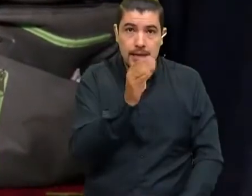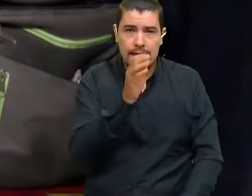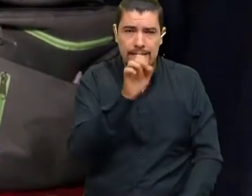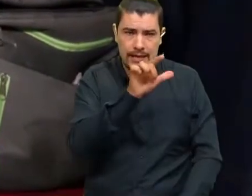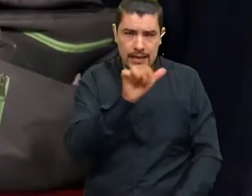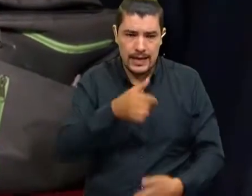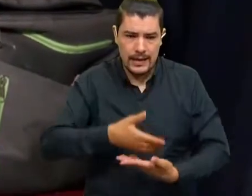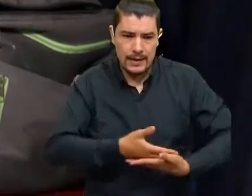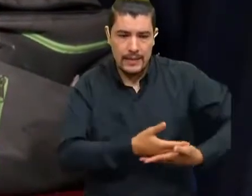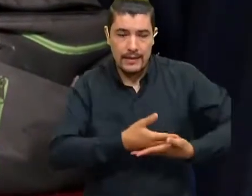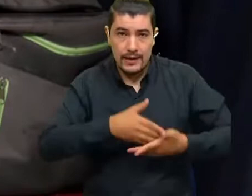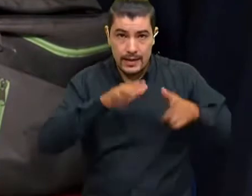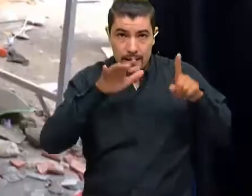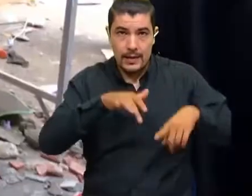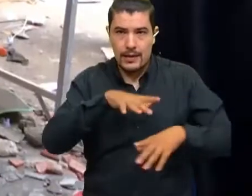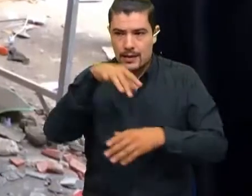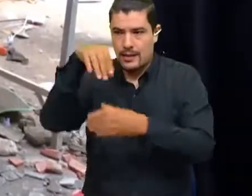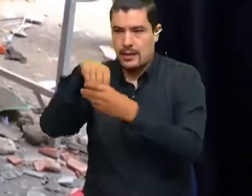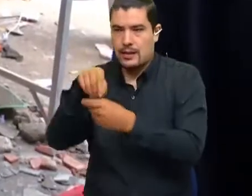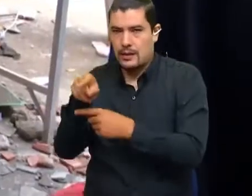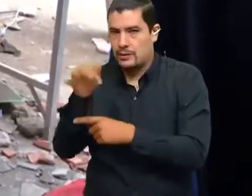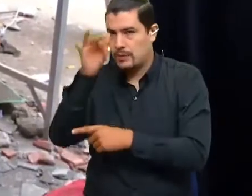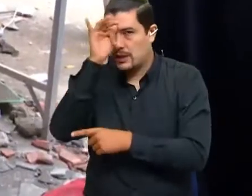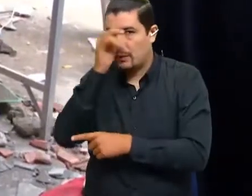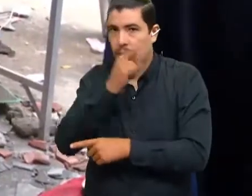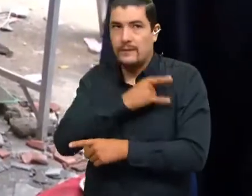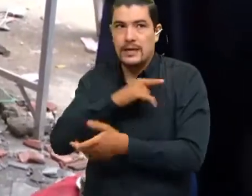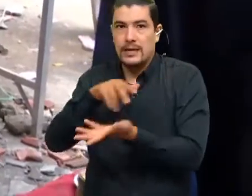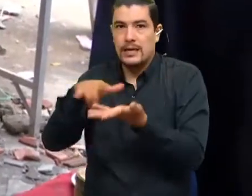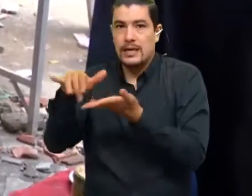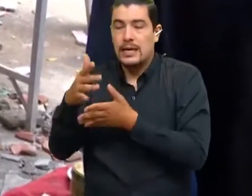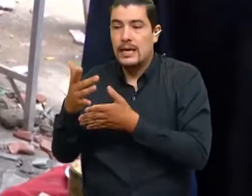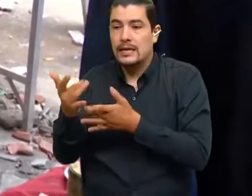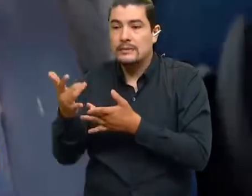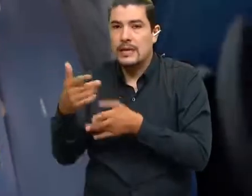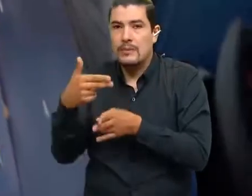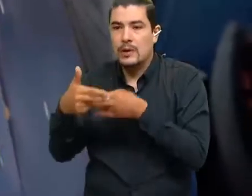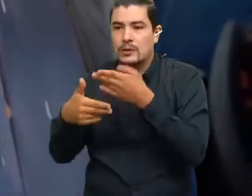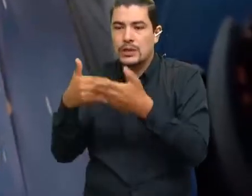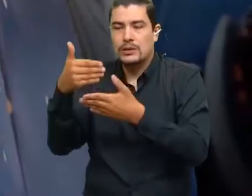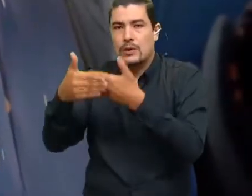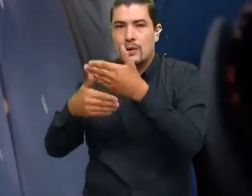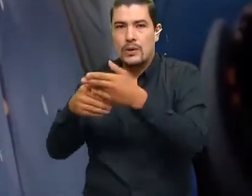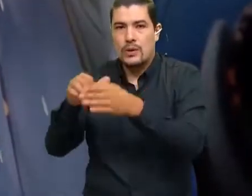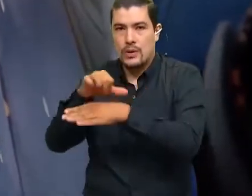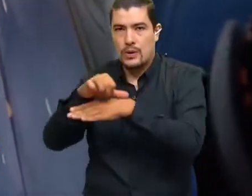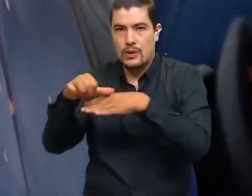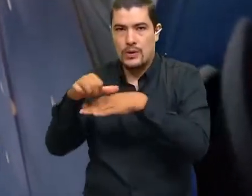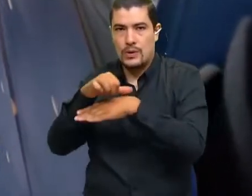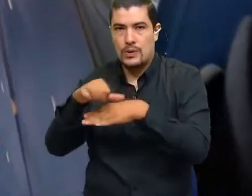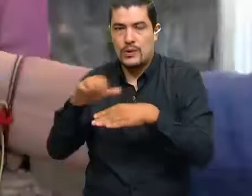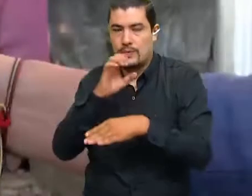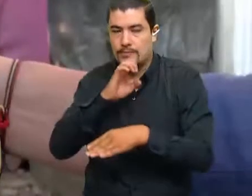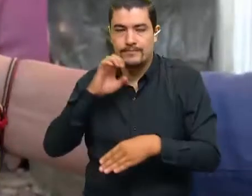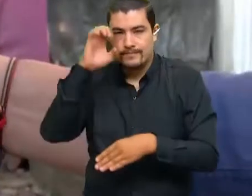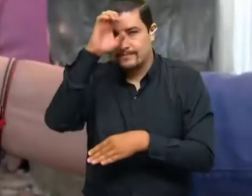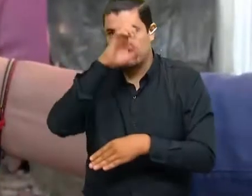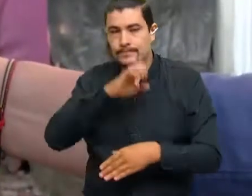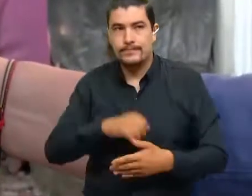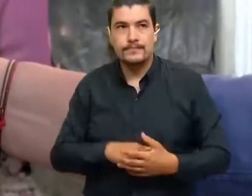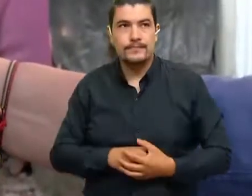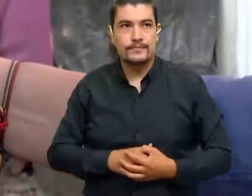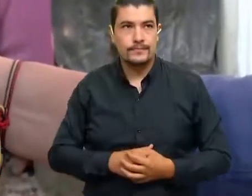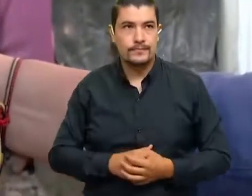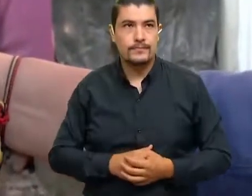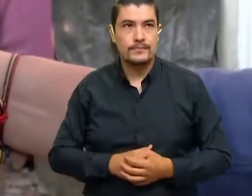encuentra recluida en el hospital universitario de santander a la espera de una cirugía plástica que requiere para curar las heridas que recibió una niña